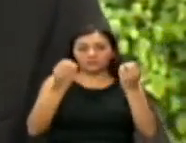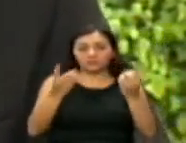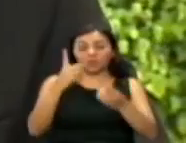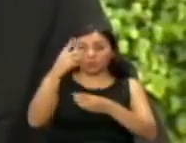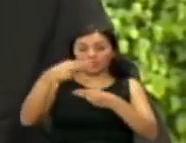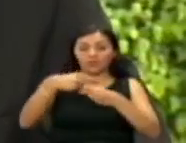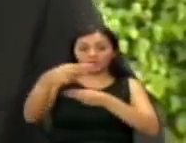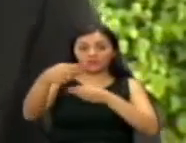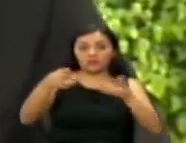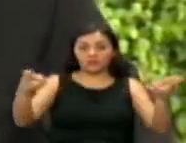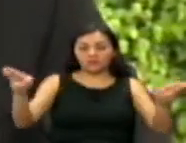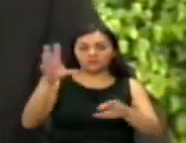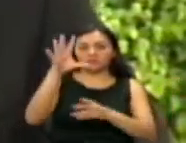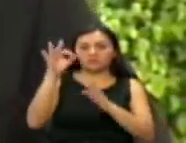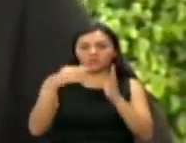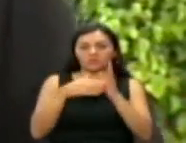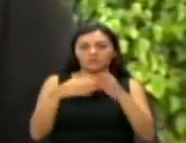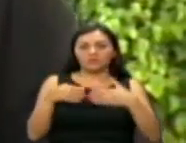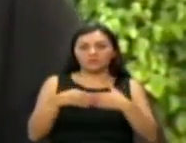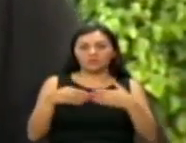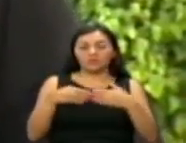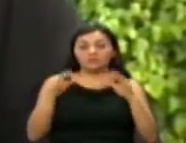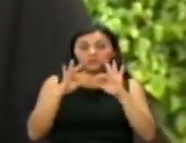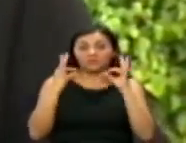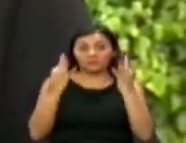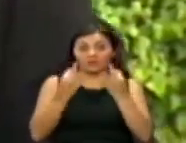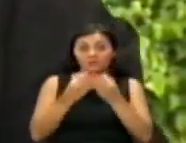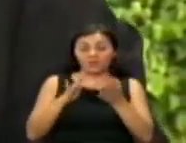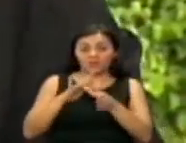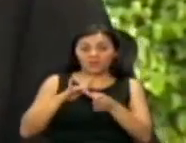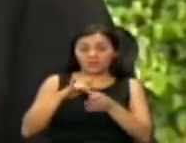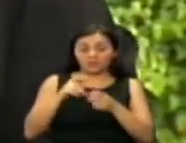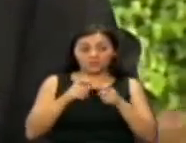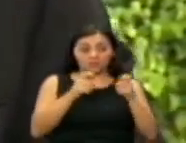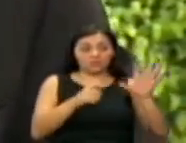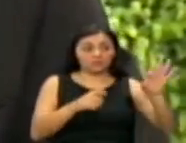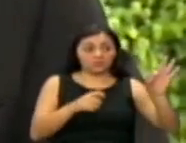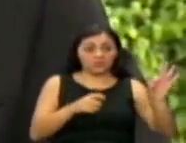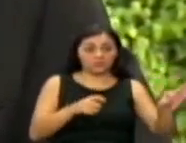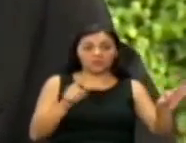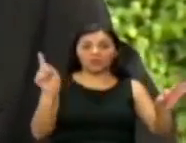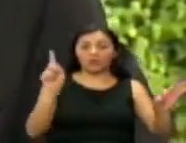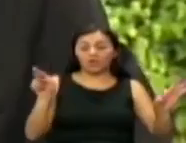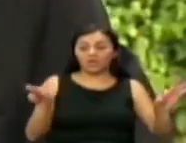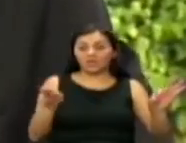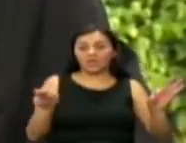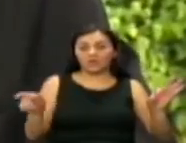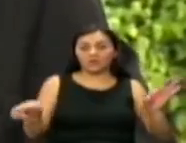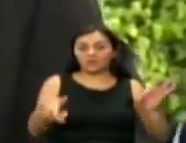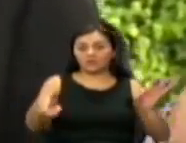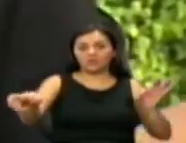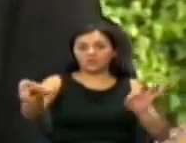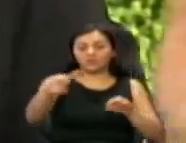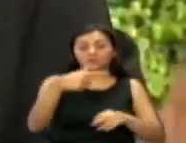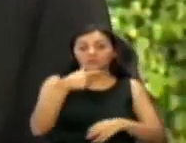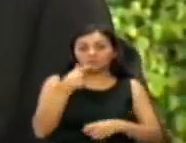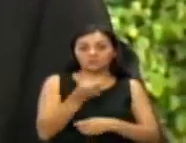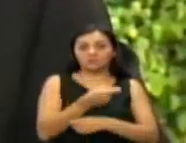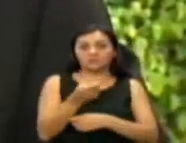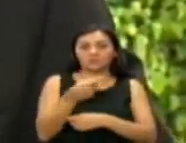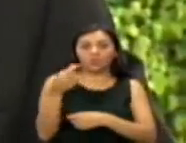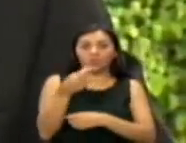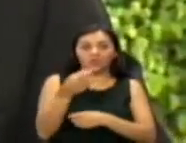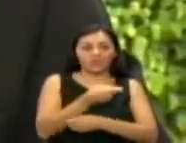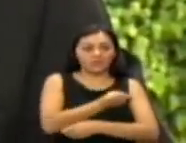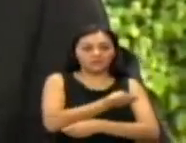$50,000. Pregúntenle, pues, si a la familia prefiere que le pongamos riego, le demos los $50,000. Así de sencillo. O sea, más barato es regala con agua mineral Wittig, bueno, esa